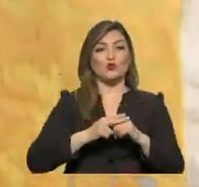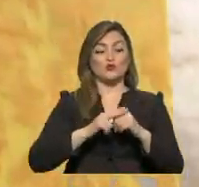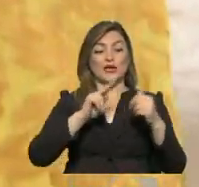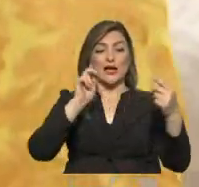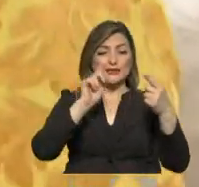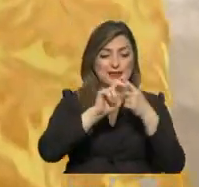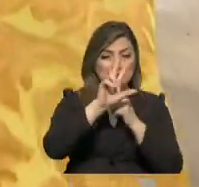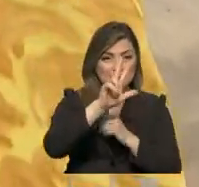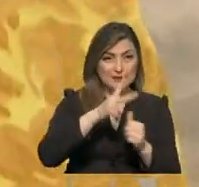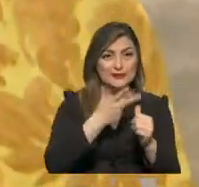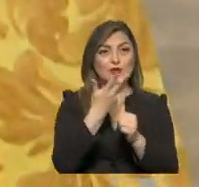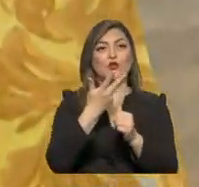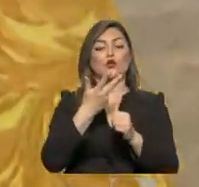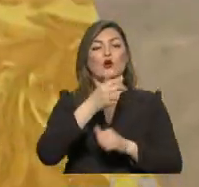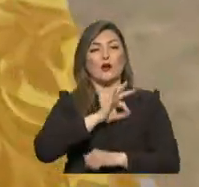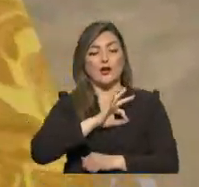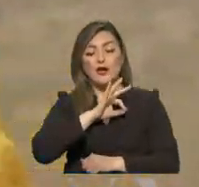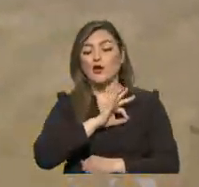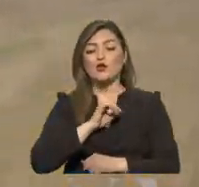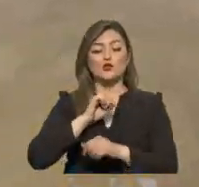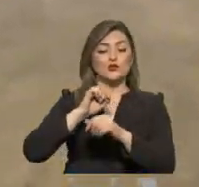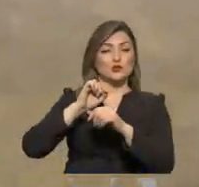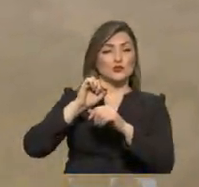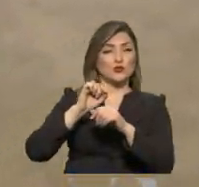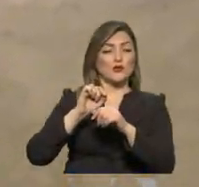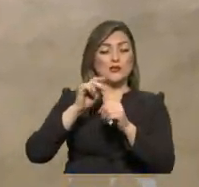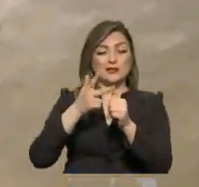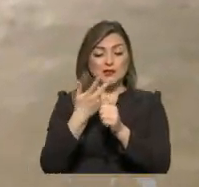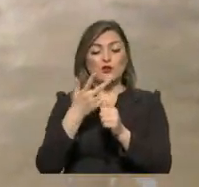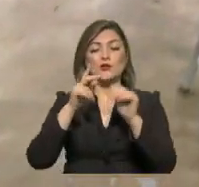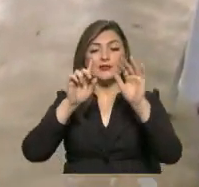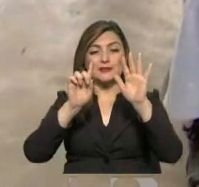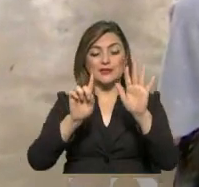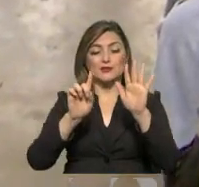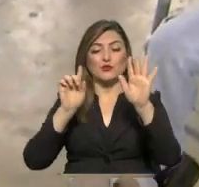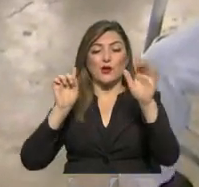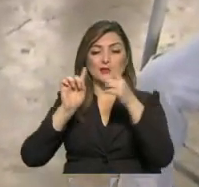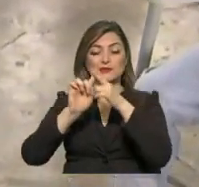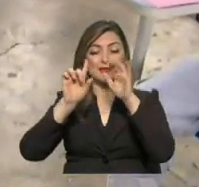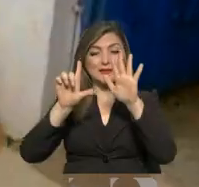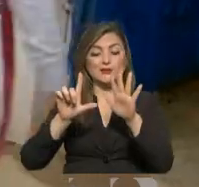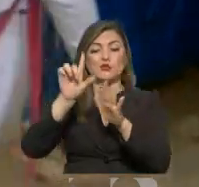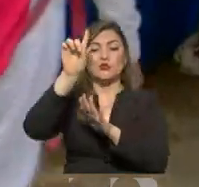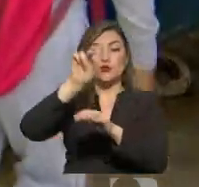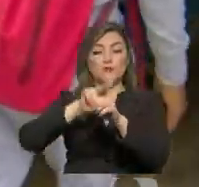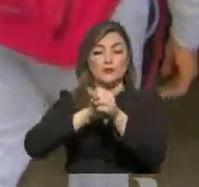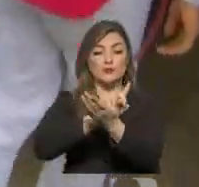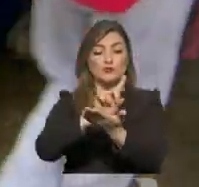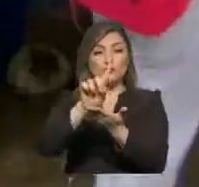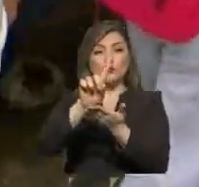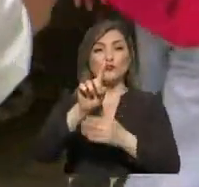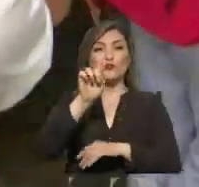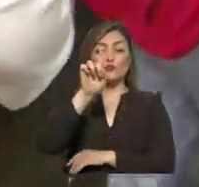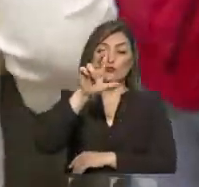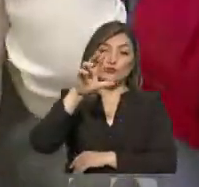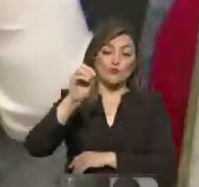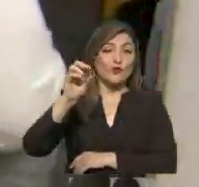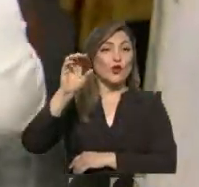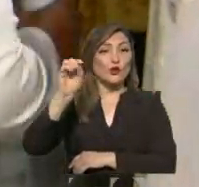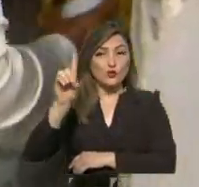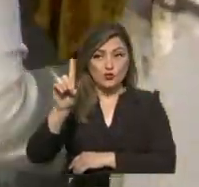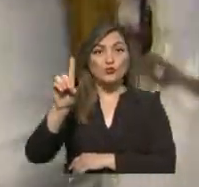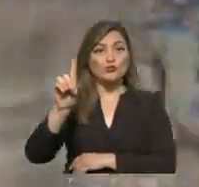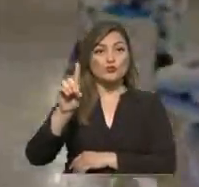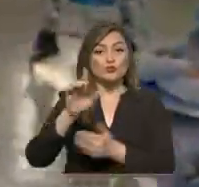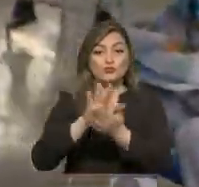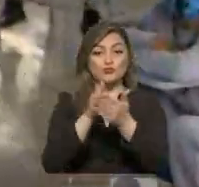de cuarto a quinto y el tercero de sexto a séptimo. Será una vez a la semana, nada más. De los 1.301 establecimientos que